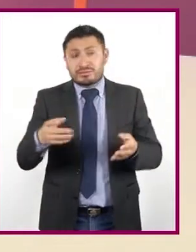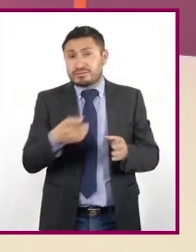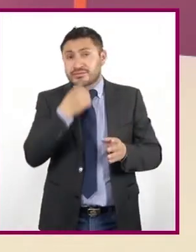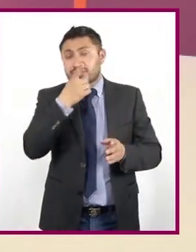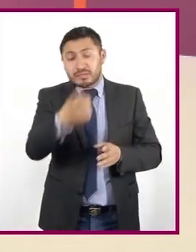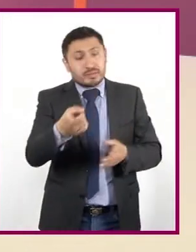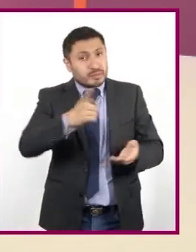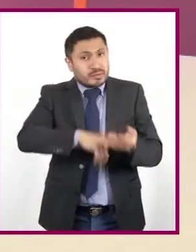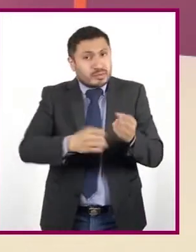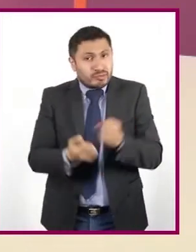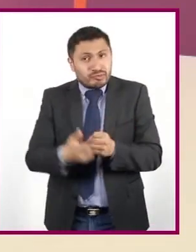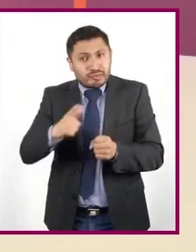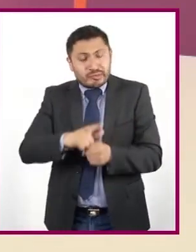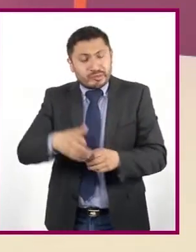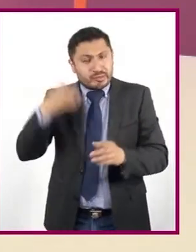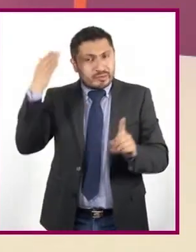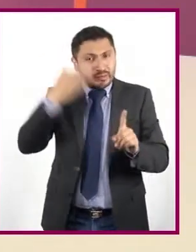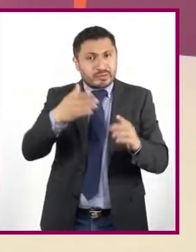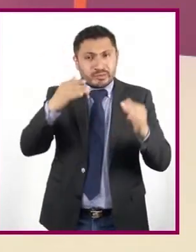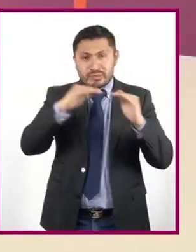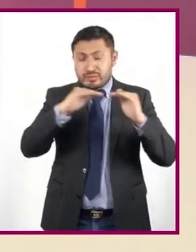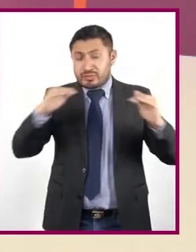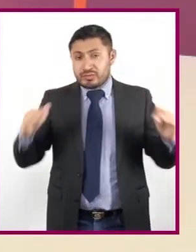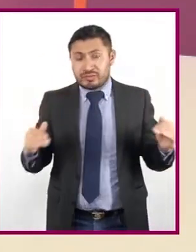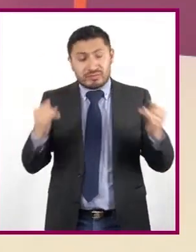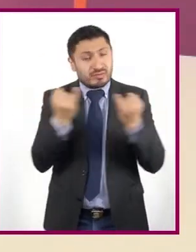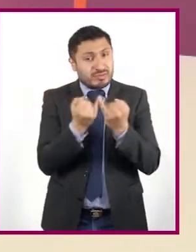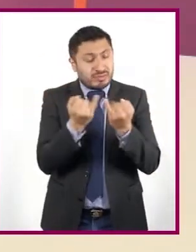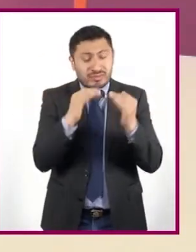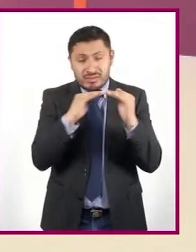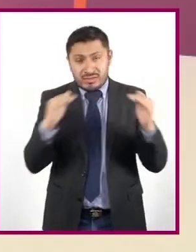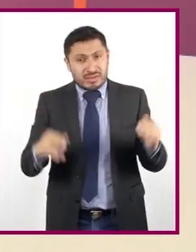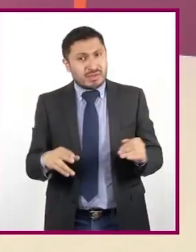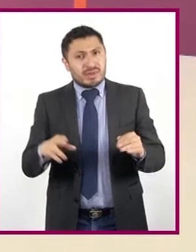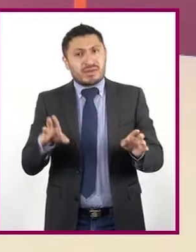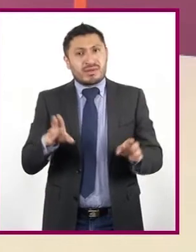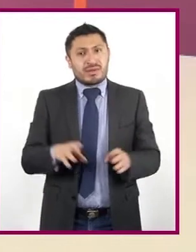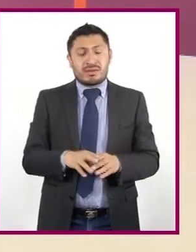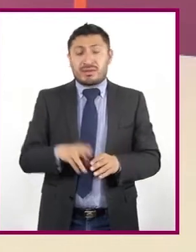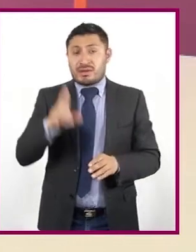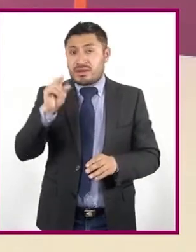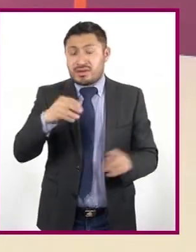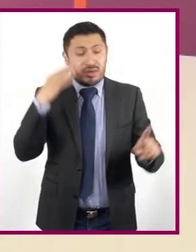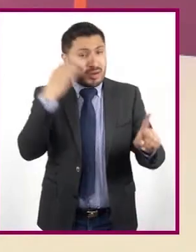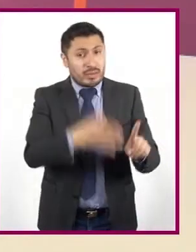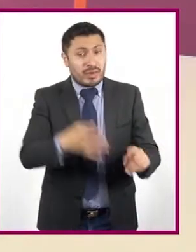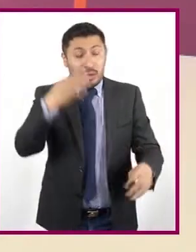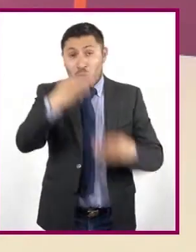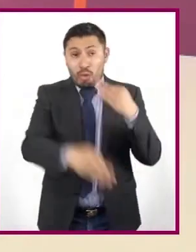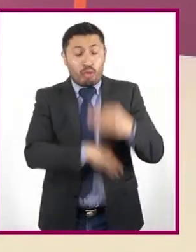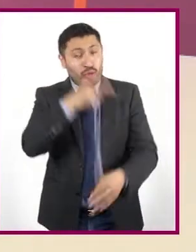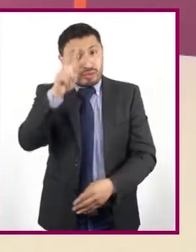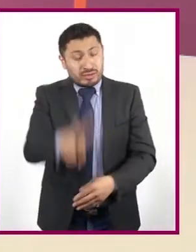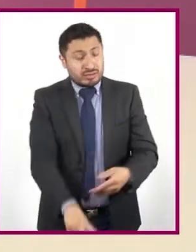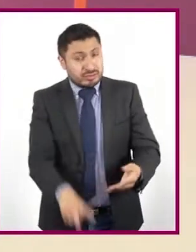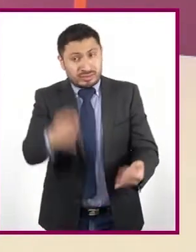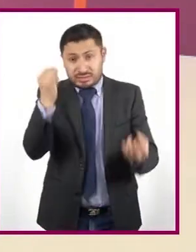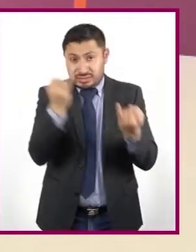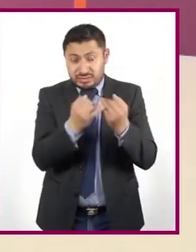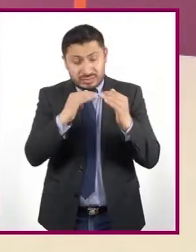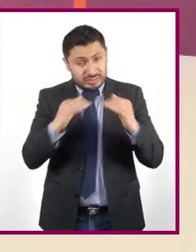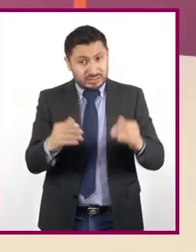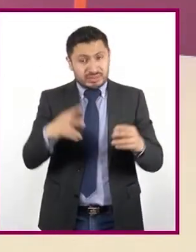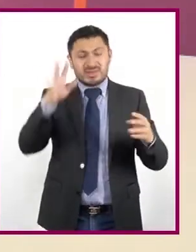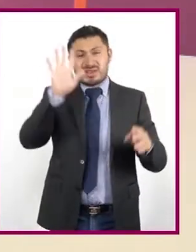una sociedad que aspira a la igualdad no se plantea el que todas las personas sean iguales. Parece contradictorio, pero no lo